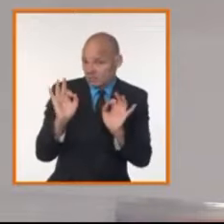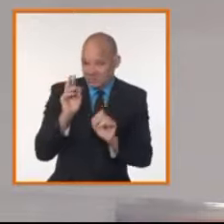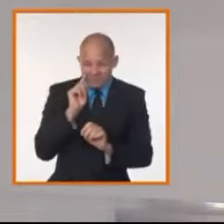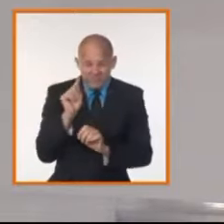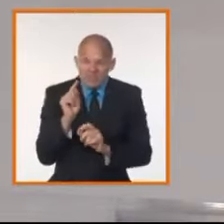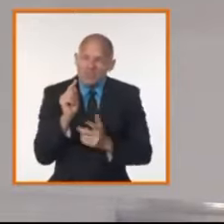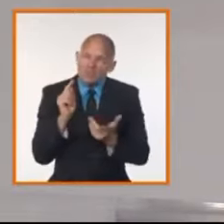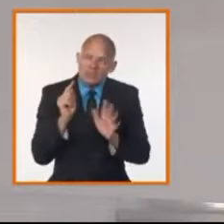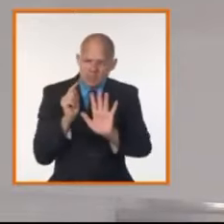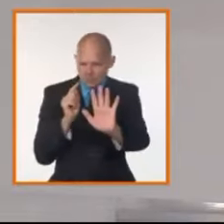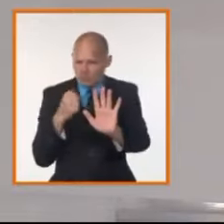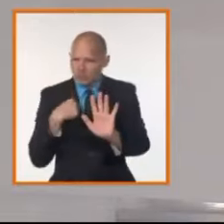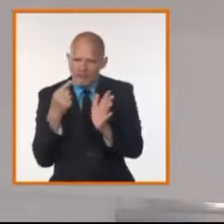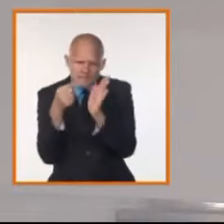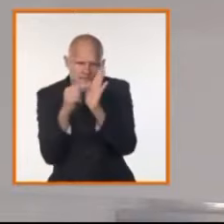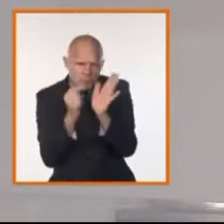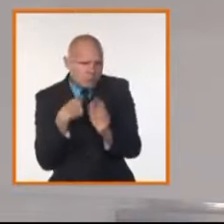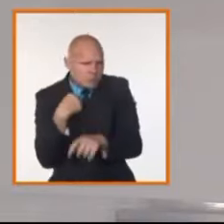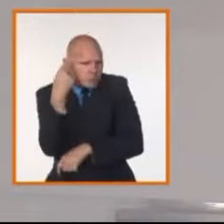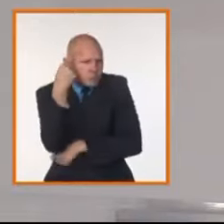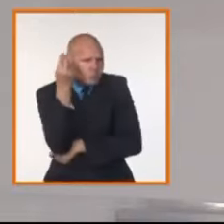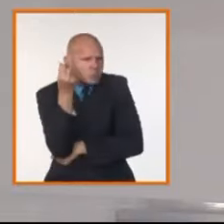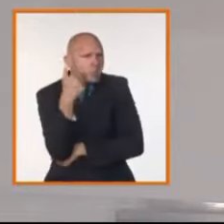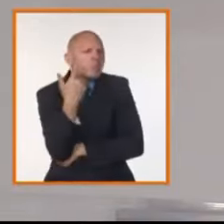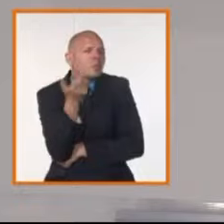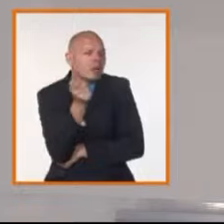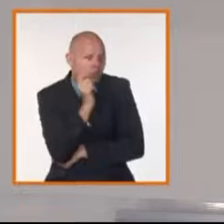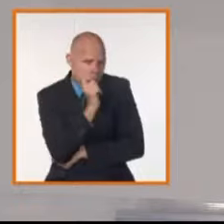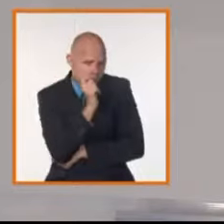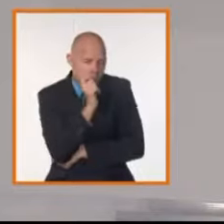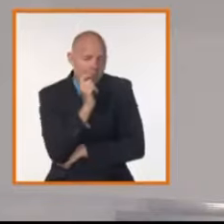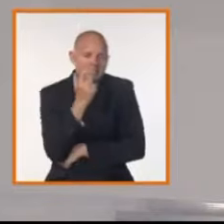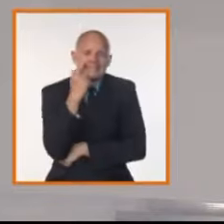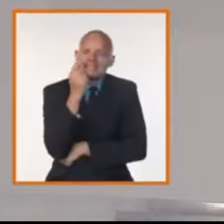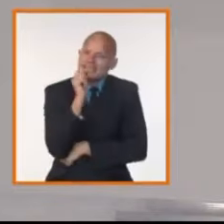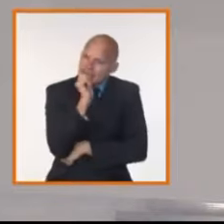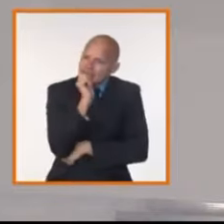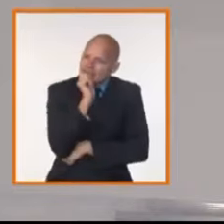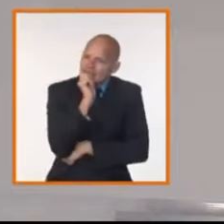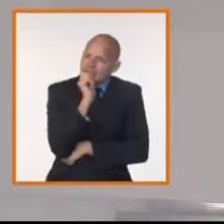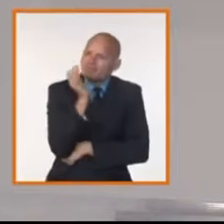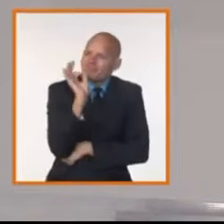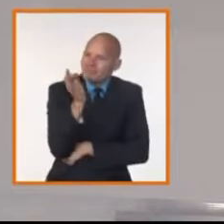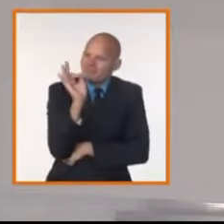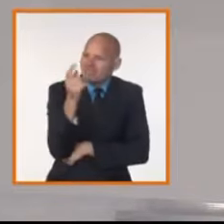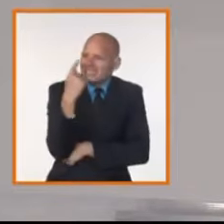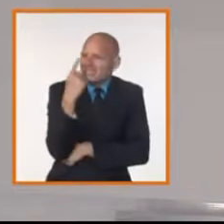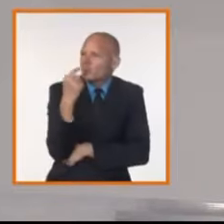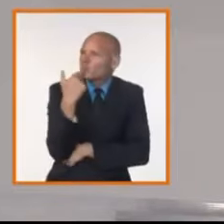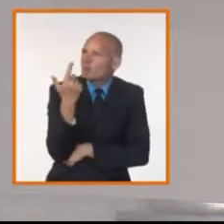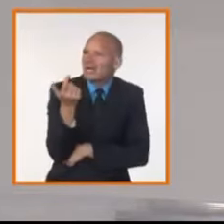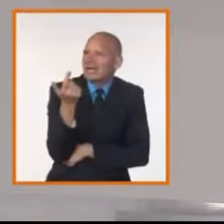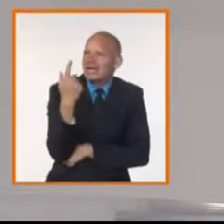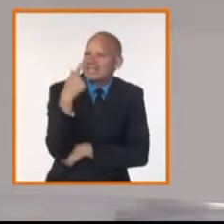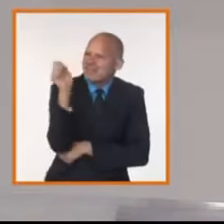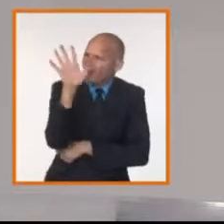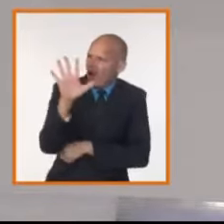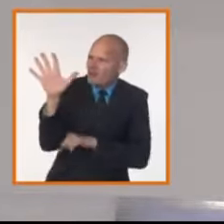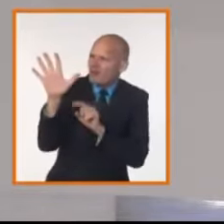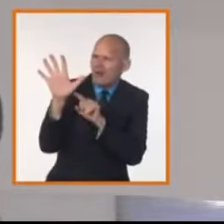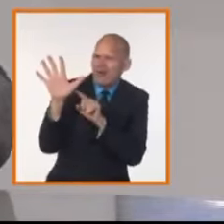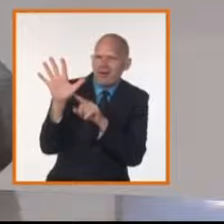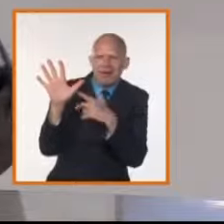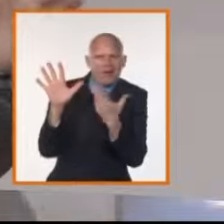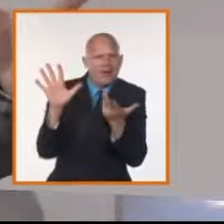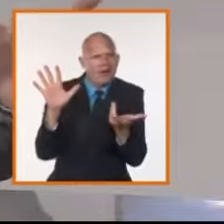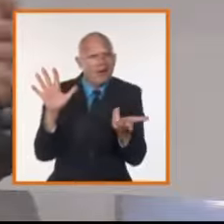mí lo que me llama la atención y creo que es una señal de la gravedad a nivel internacional Es que esto esté ocurriendo en Europa porque